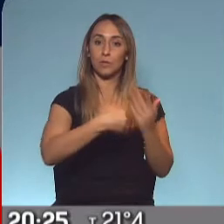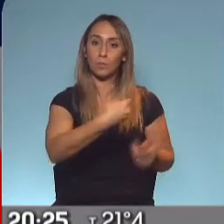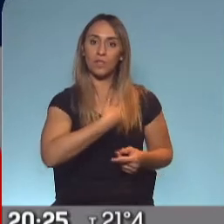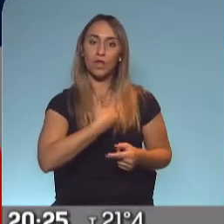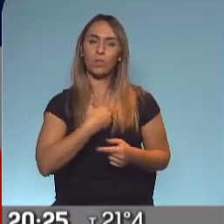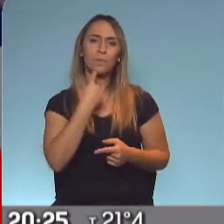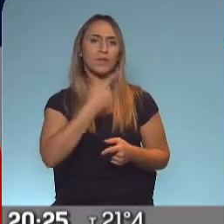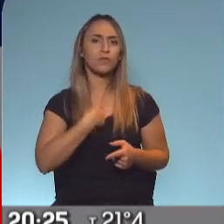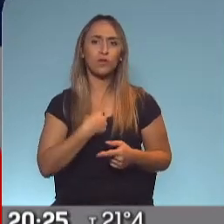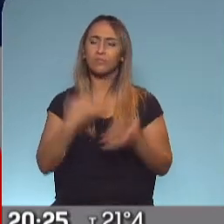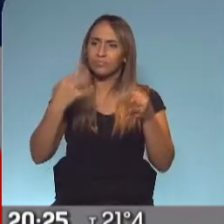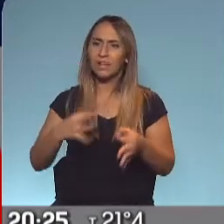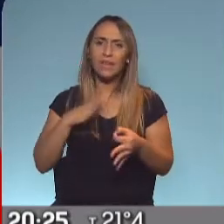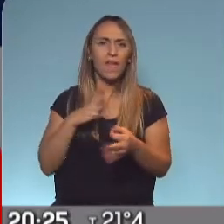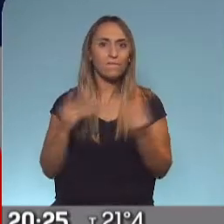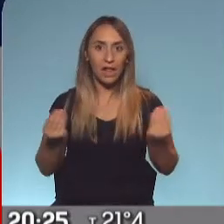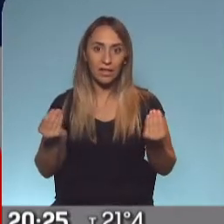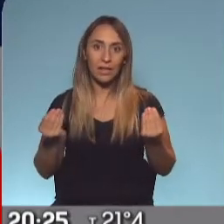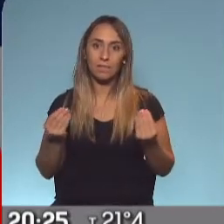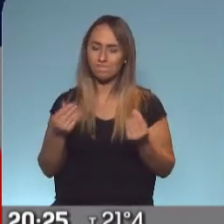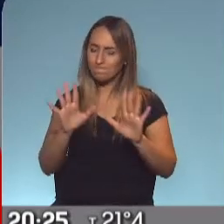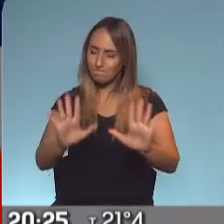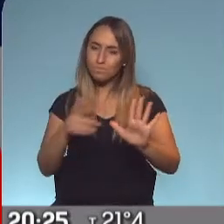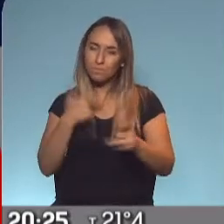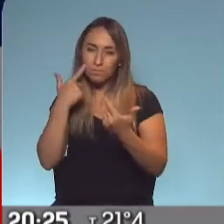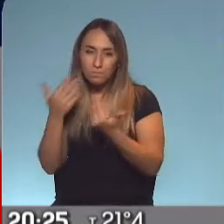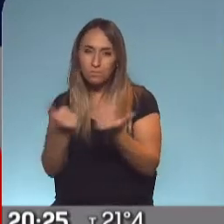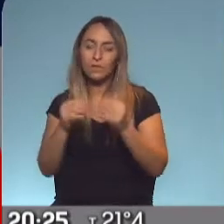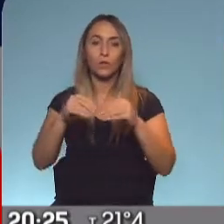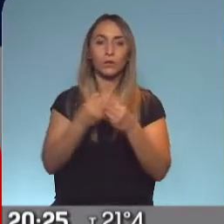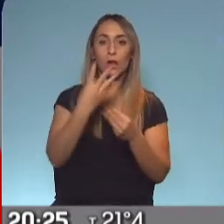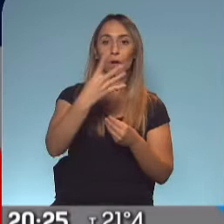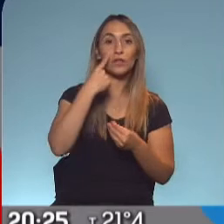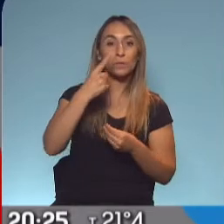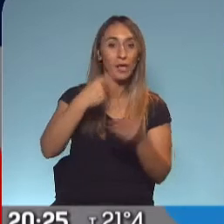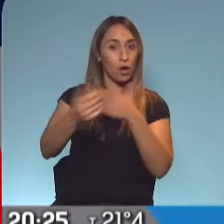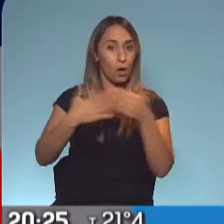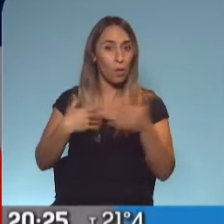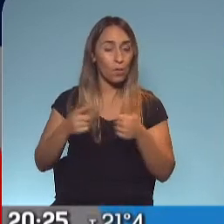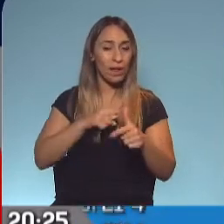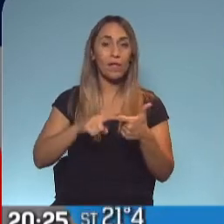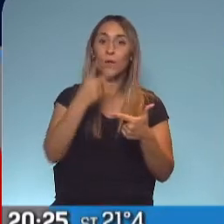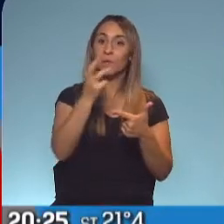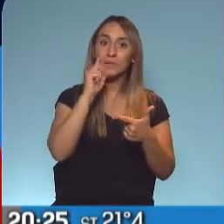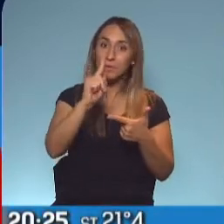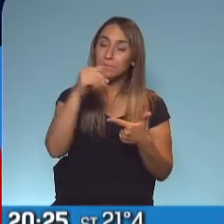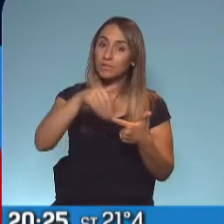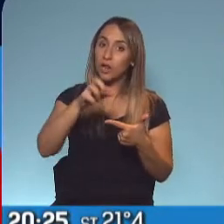en la Argentina? Real, tener los números reales. Son más de 4.000 obras, son más de 20.000 millones de